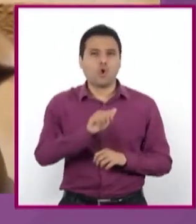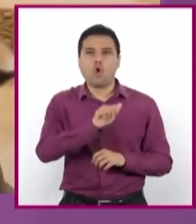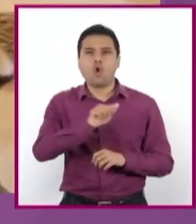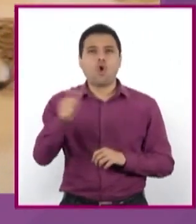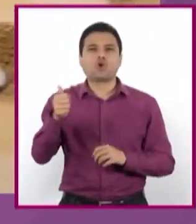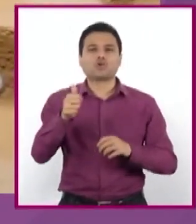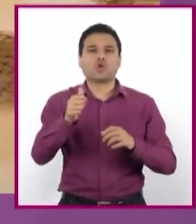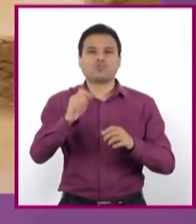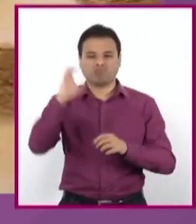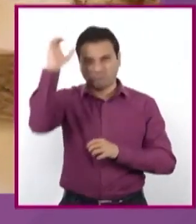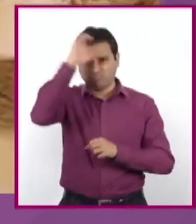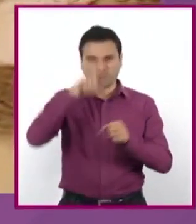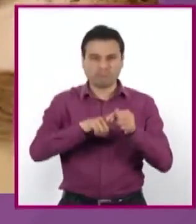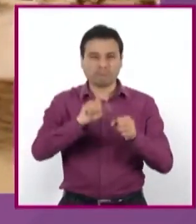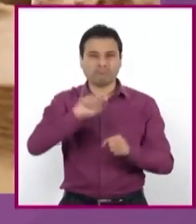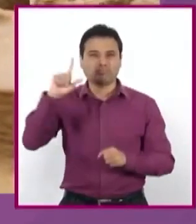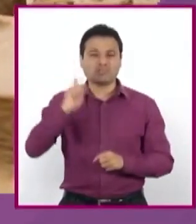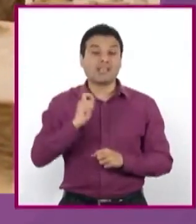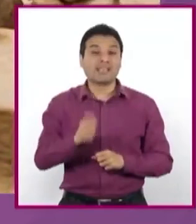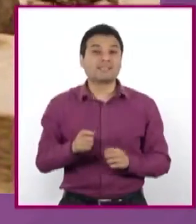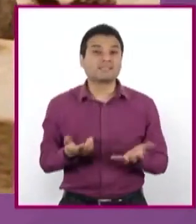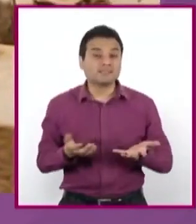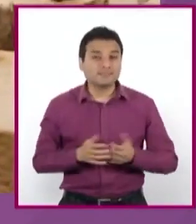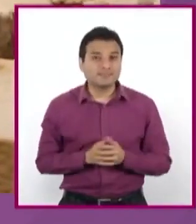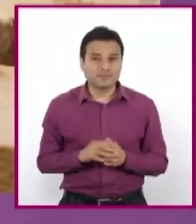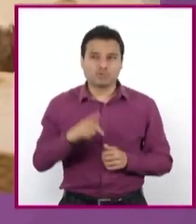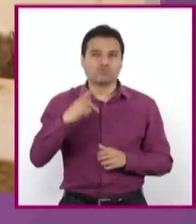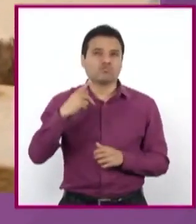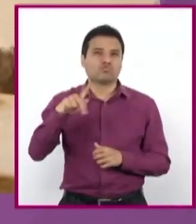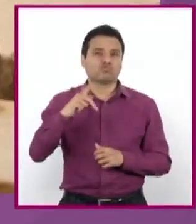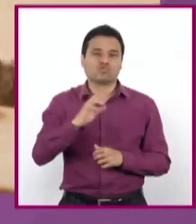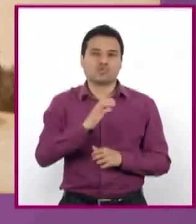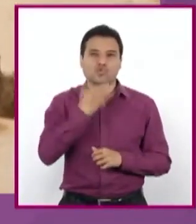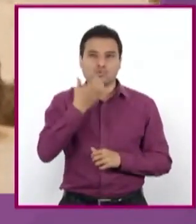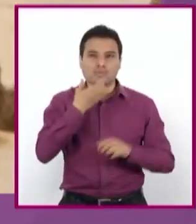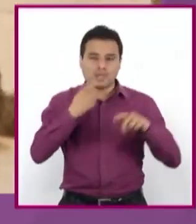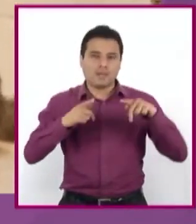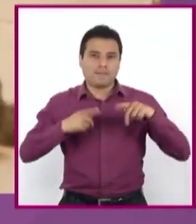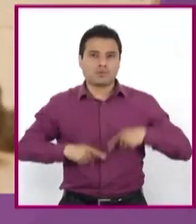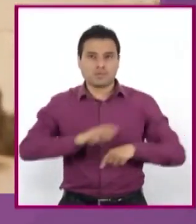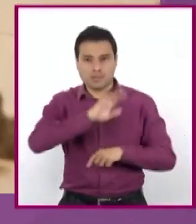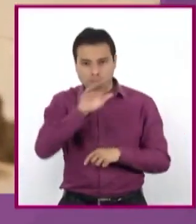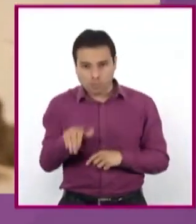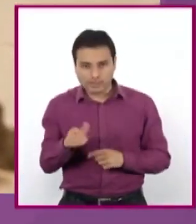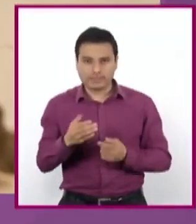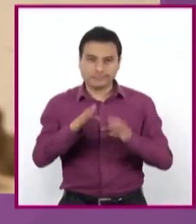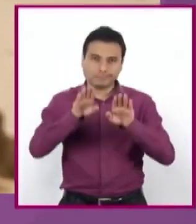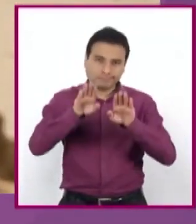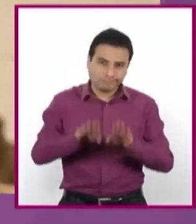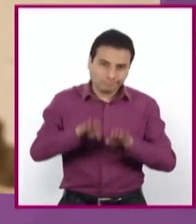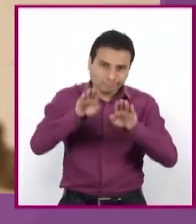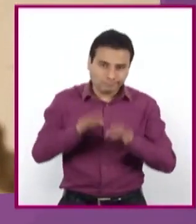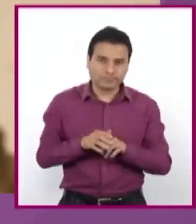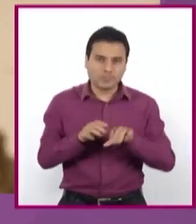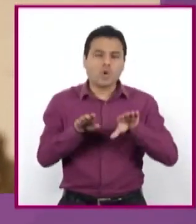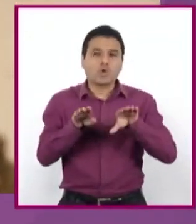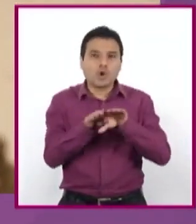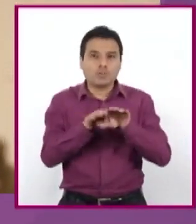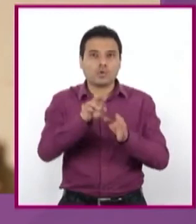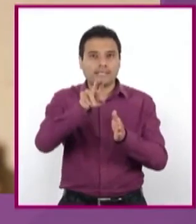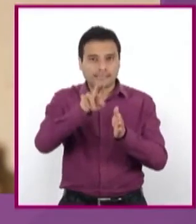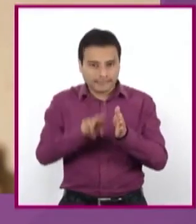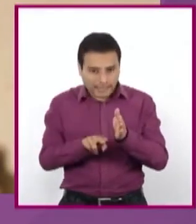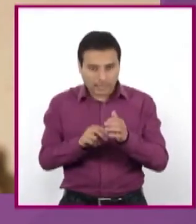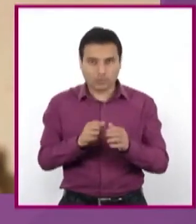de los aldeanos de Tlatilco se centró en el culto a sus muertos a través de la práctica de entierros y ofrendas.